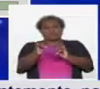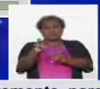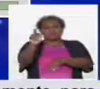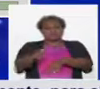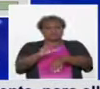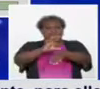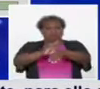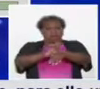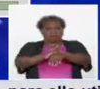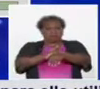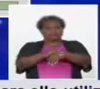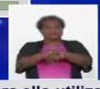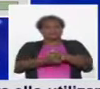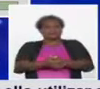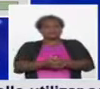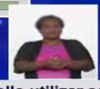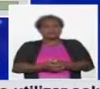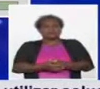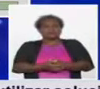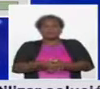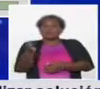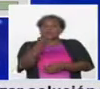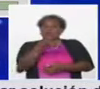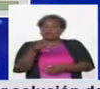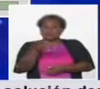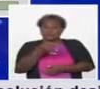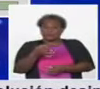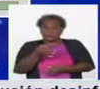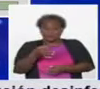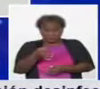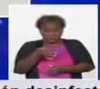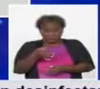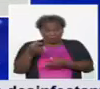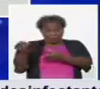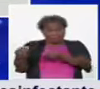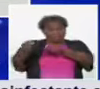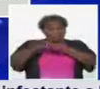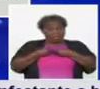15 días. Los municipios que aportan el